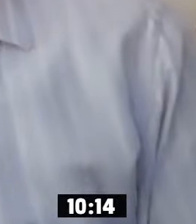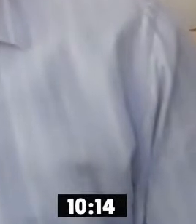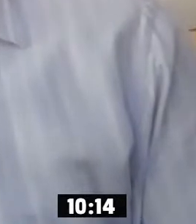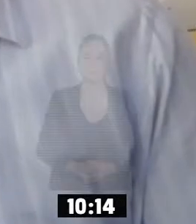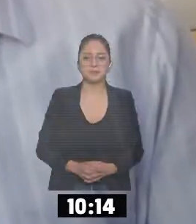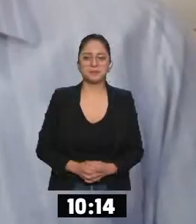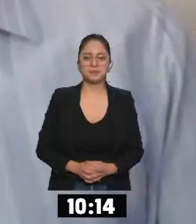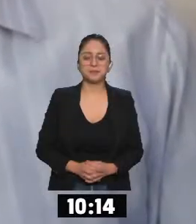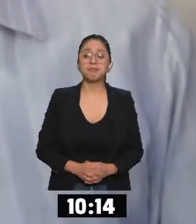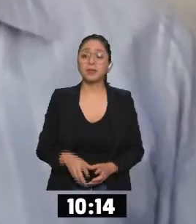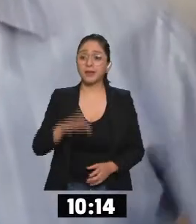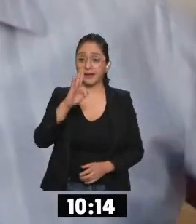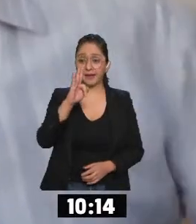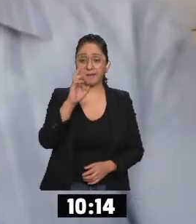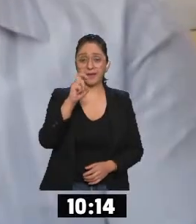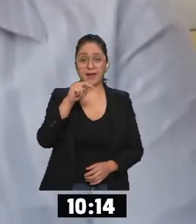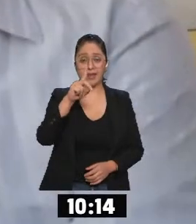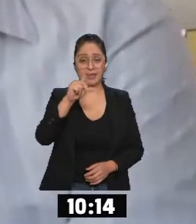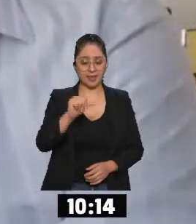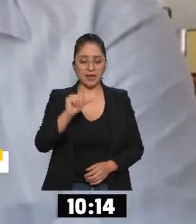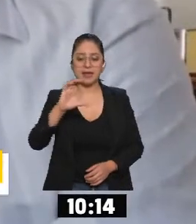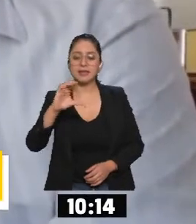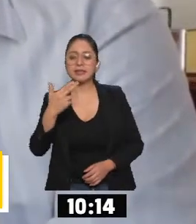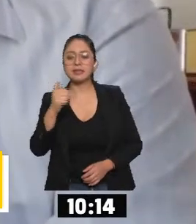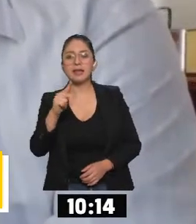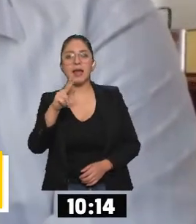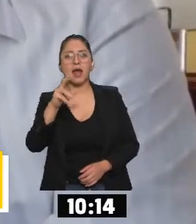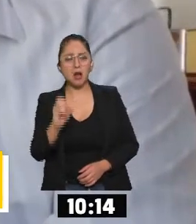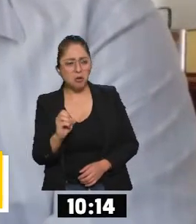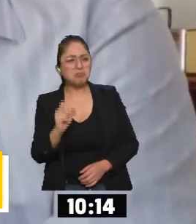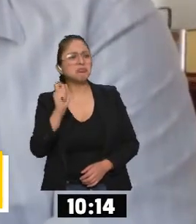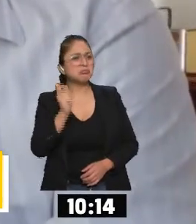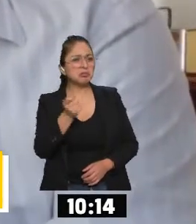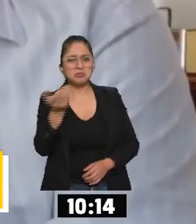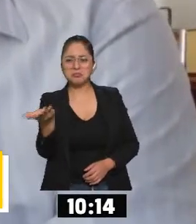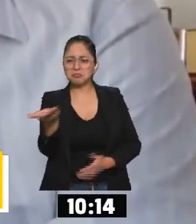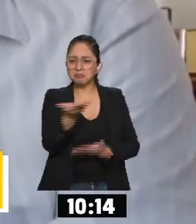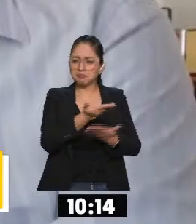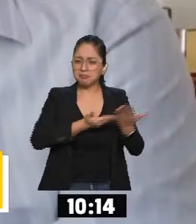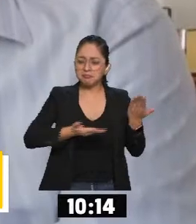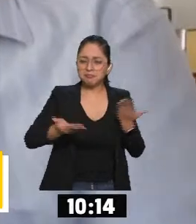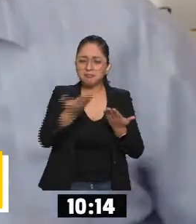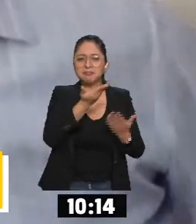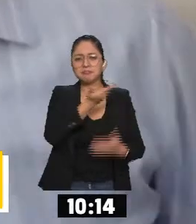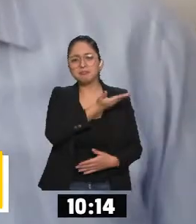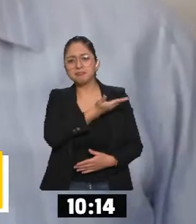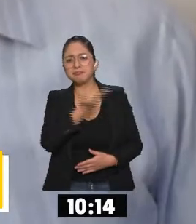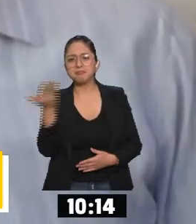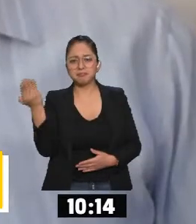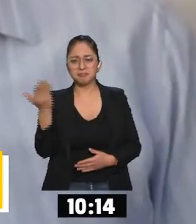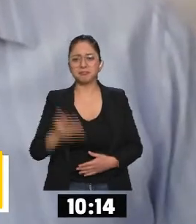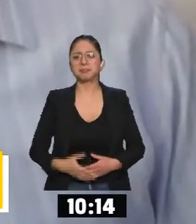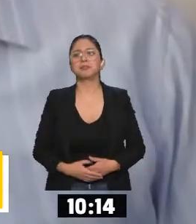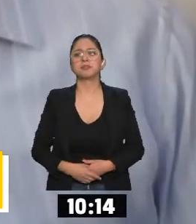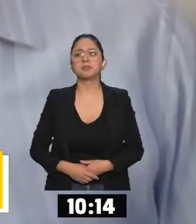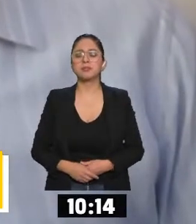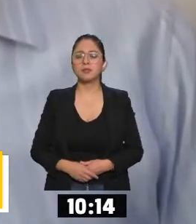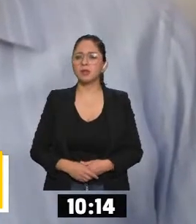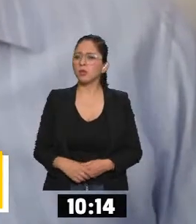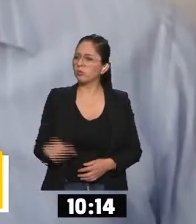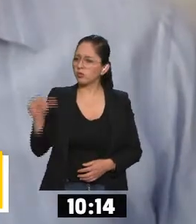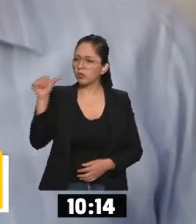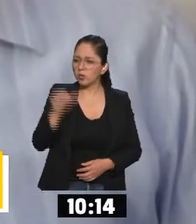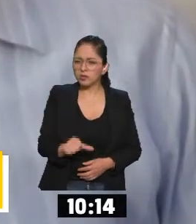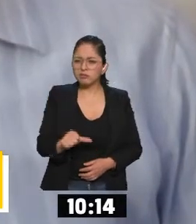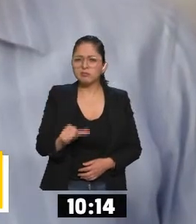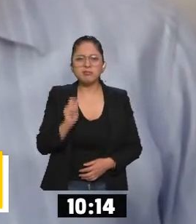Fernanda Micharro y Capital Porcuales, aquí compartiendo con la maravillosa Tona, mi guardiana. Vamos a preguntarnos, a